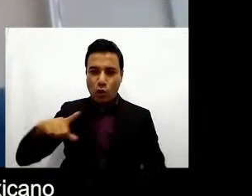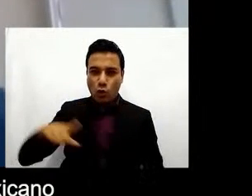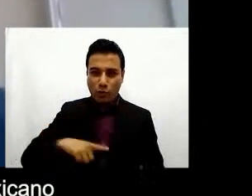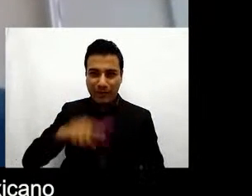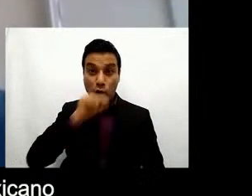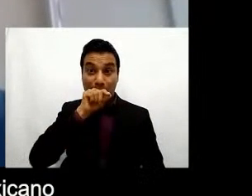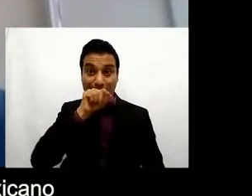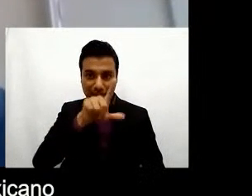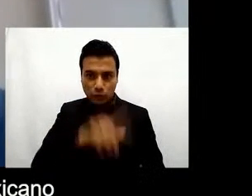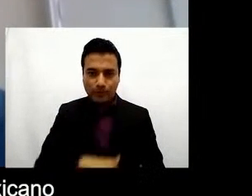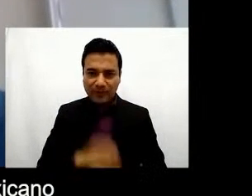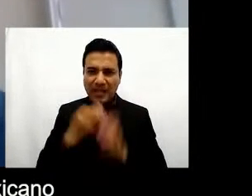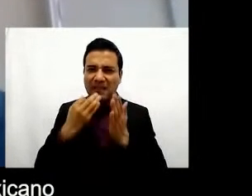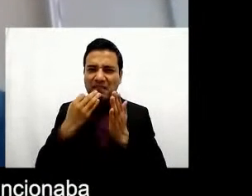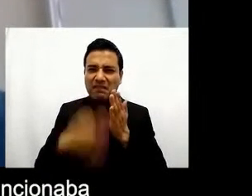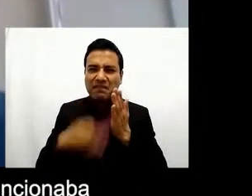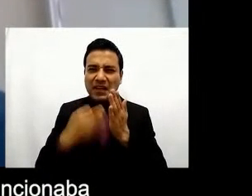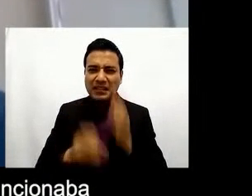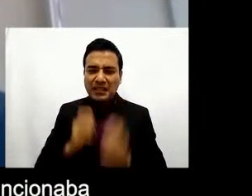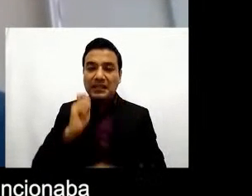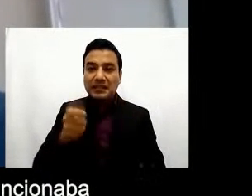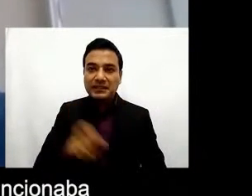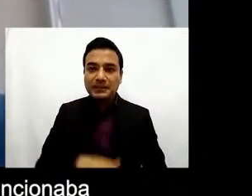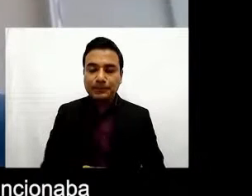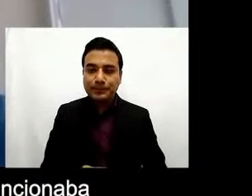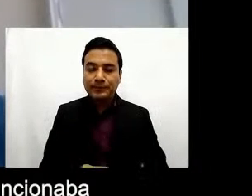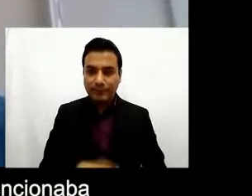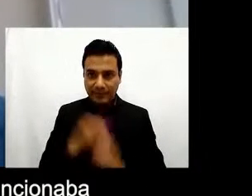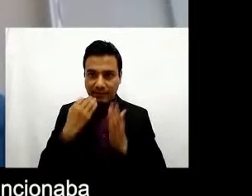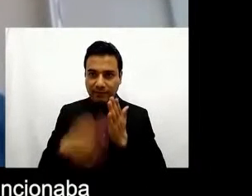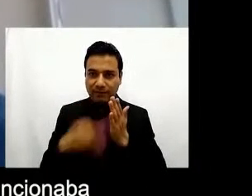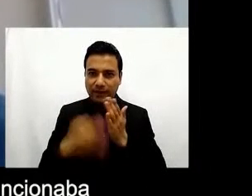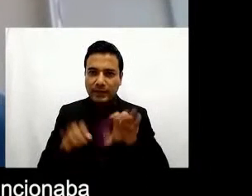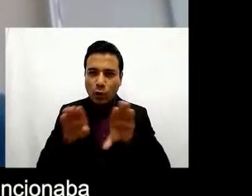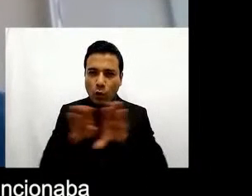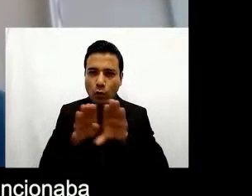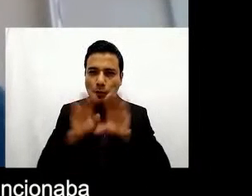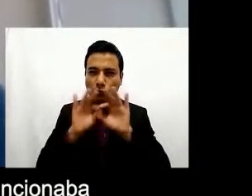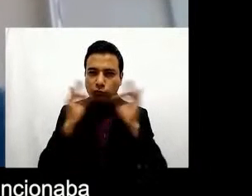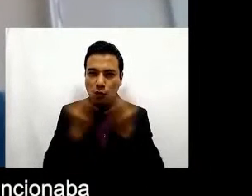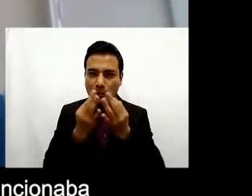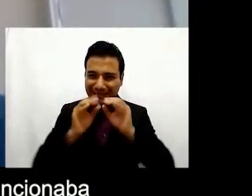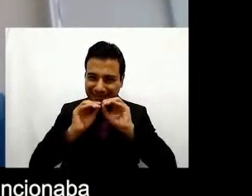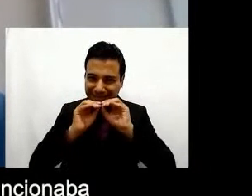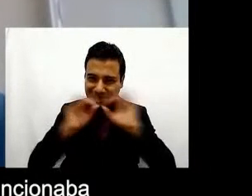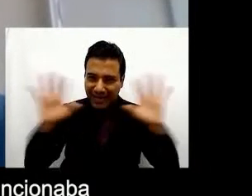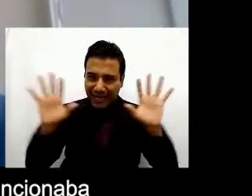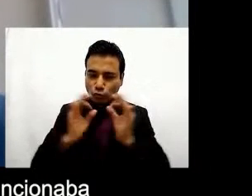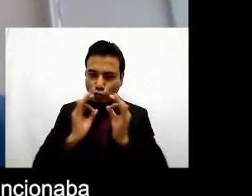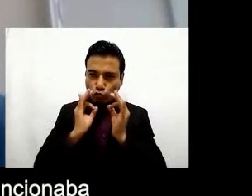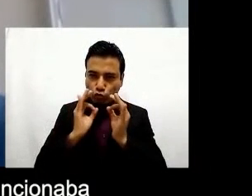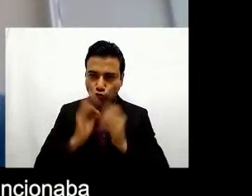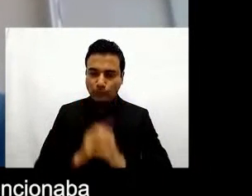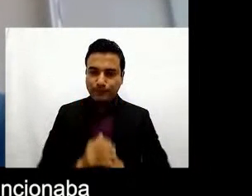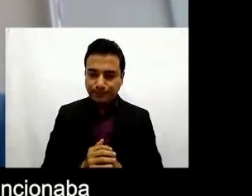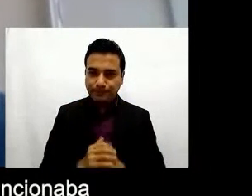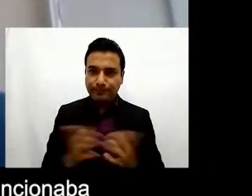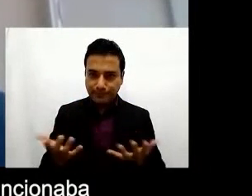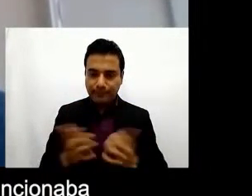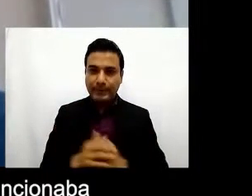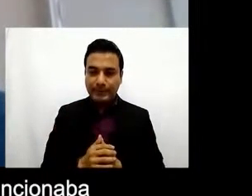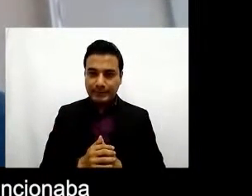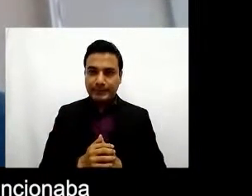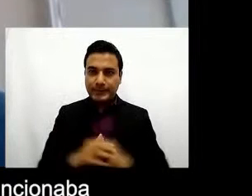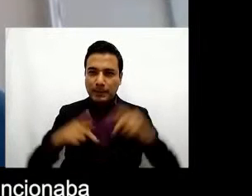en particular, que haya una forma clara de incluir a los actores estatales. Ya